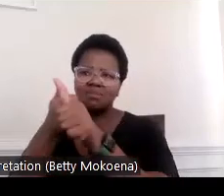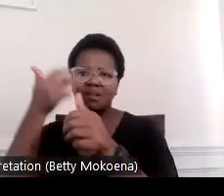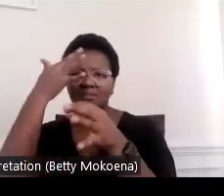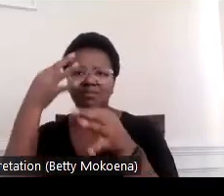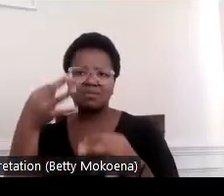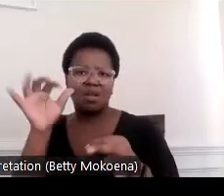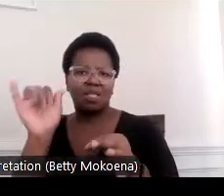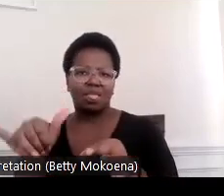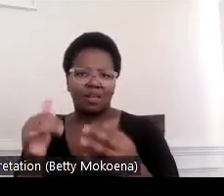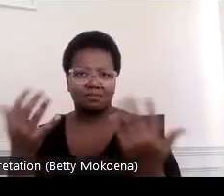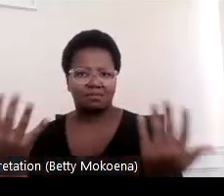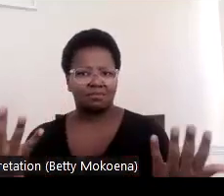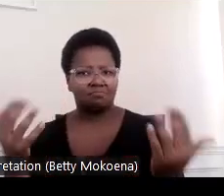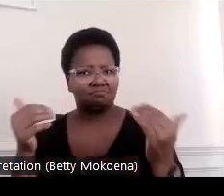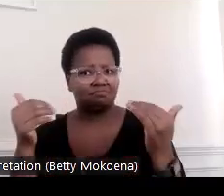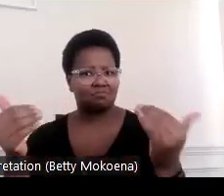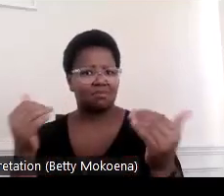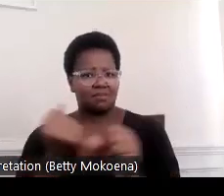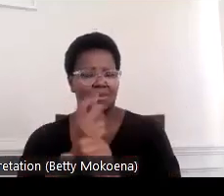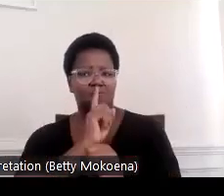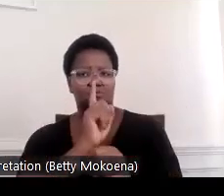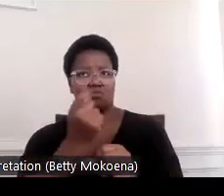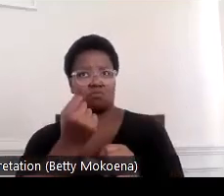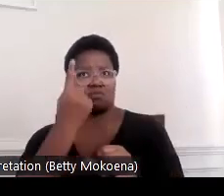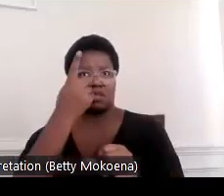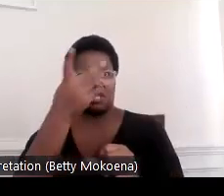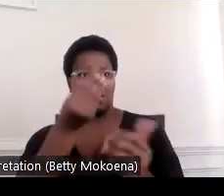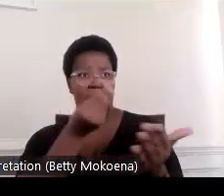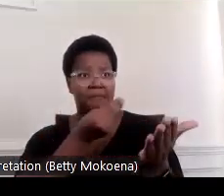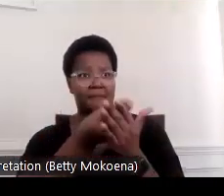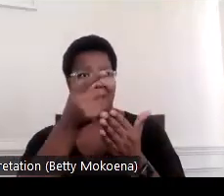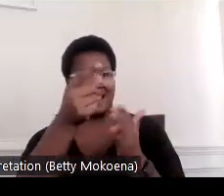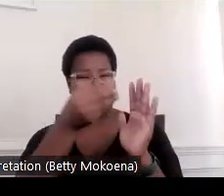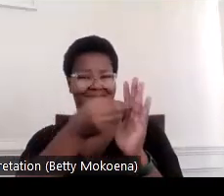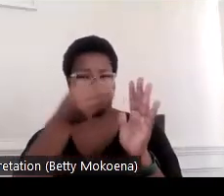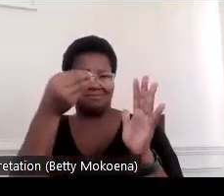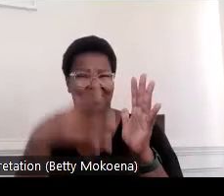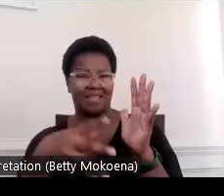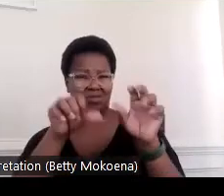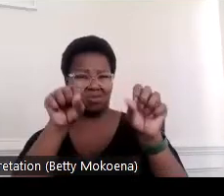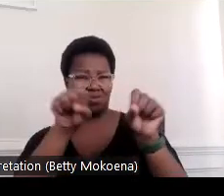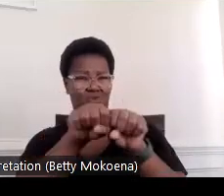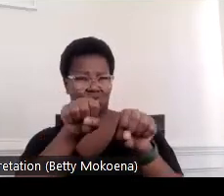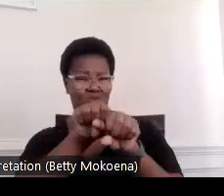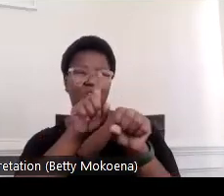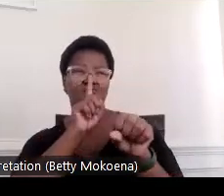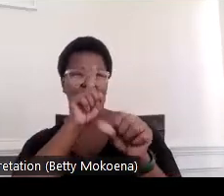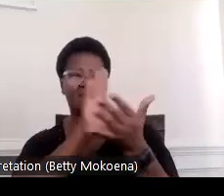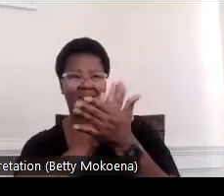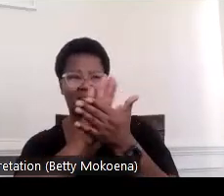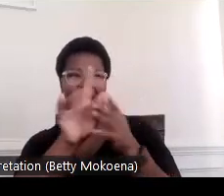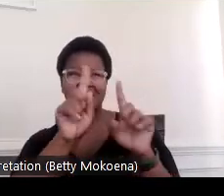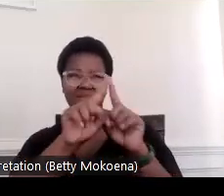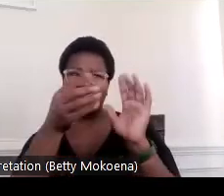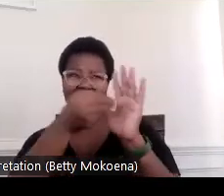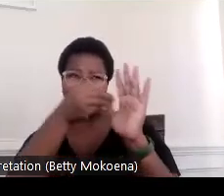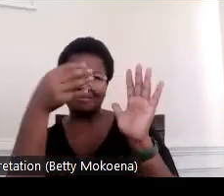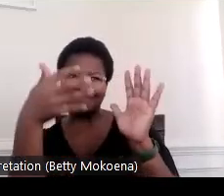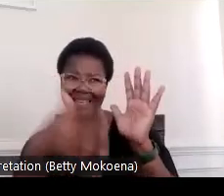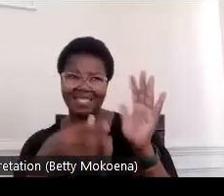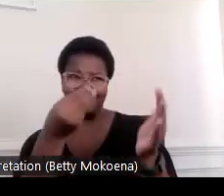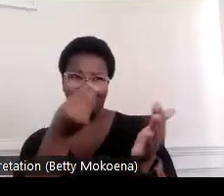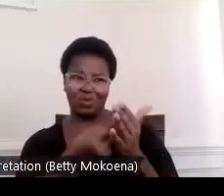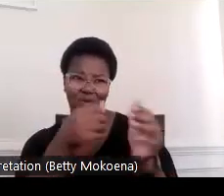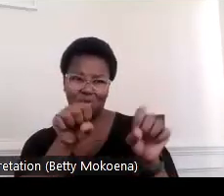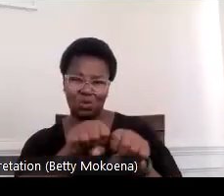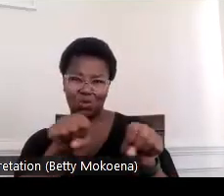bueno bueno si eso es su decisión de ellos asegurarnos que ellos entiendo que tú estás comprando estos estos